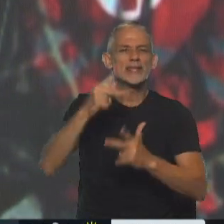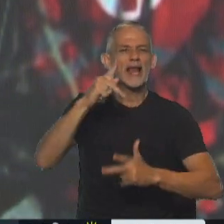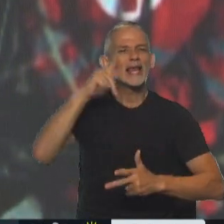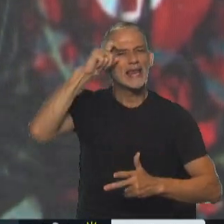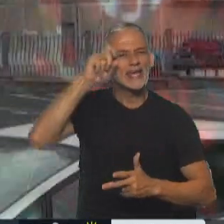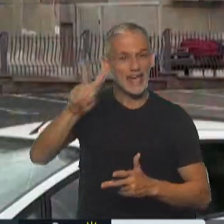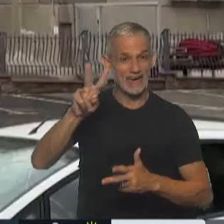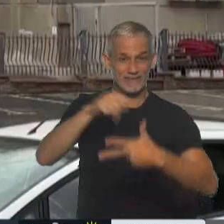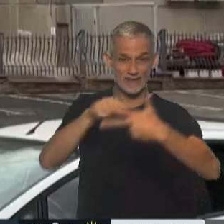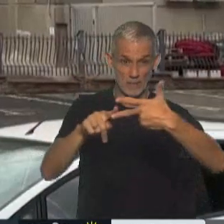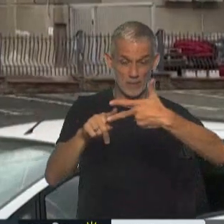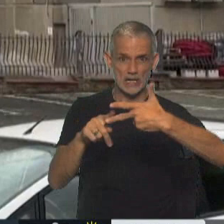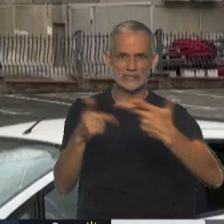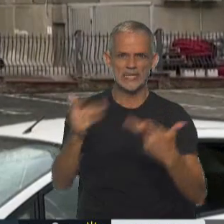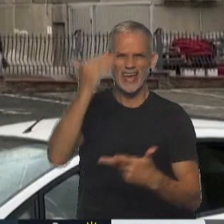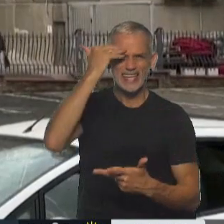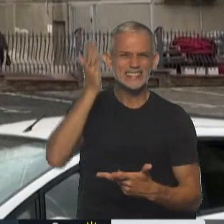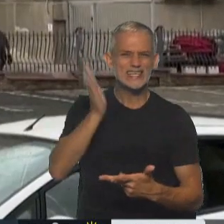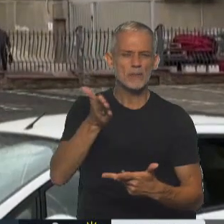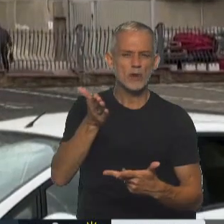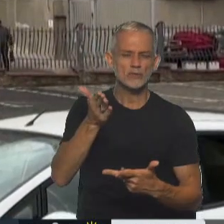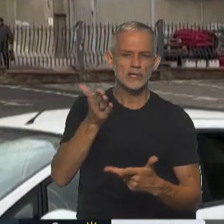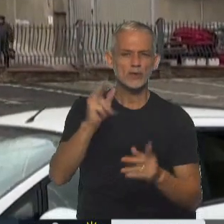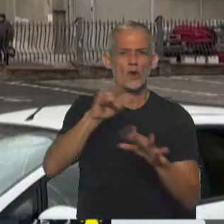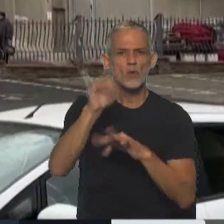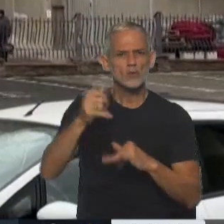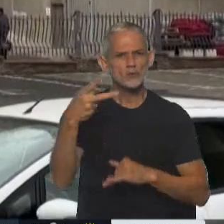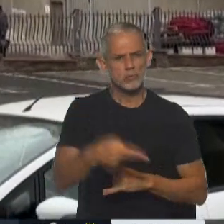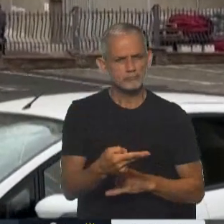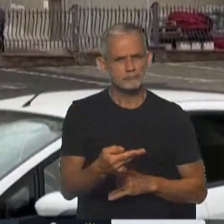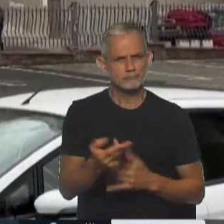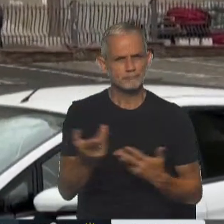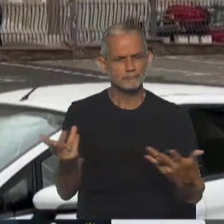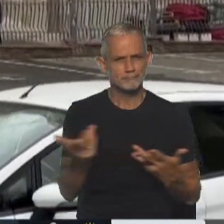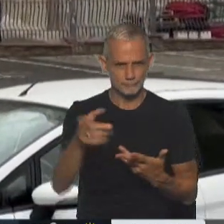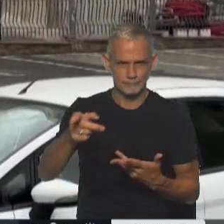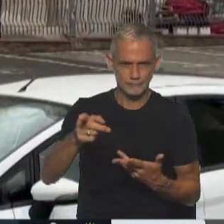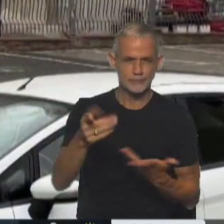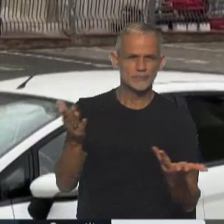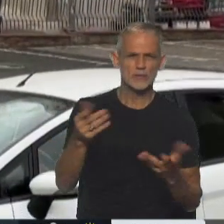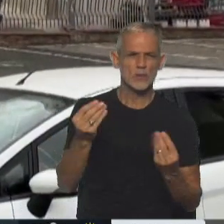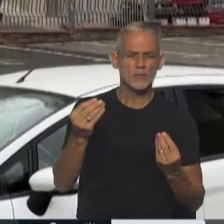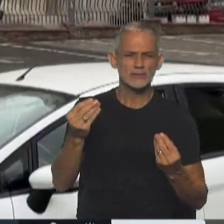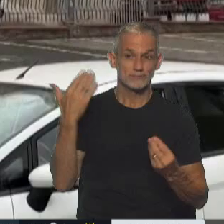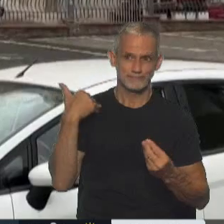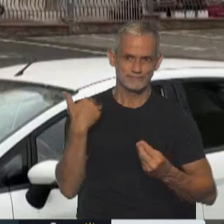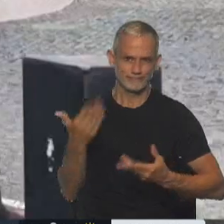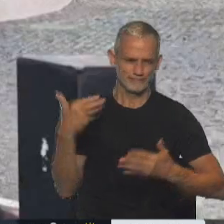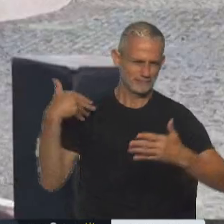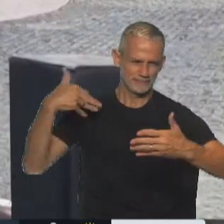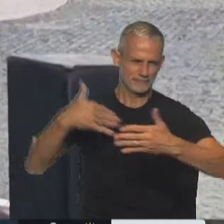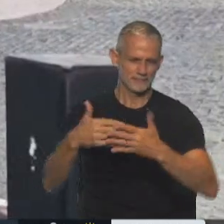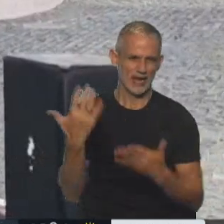Kiev, que se quedó un 15% sin electricidad. Esto se produjo durante las últimas